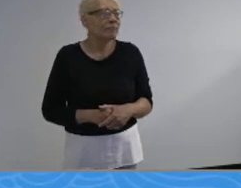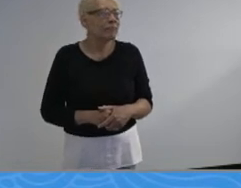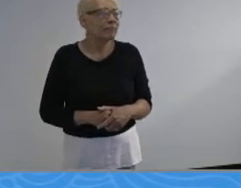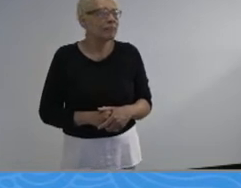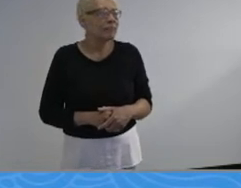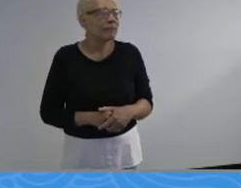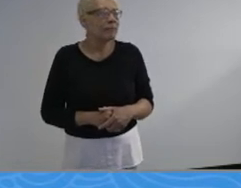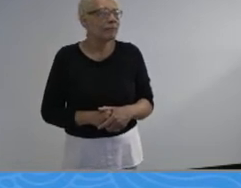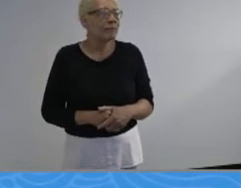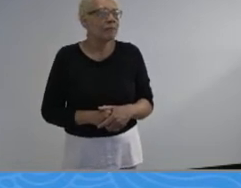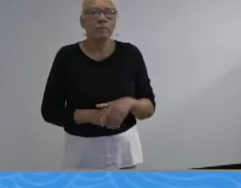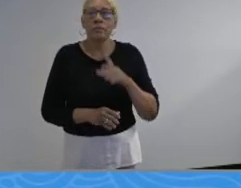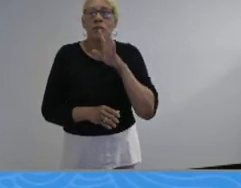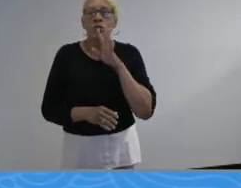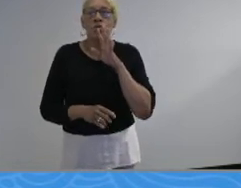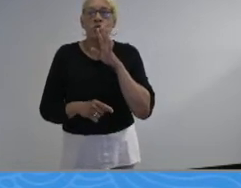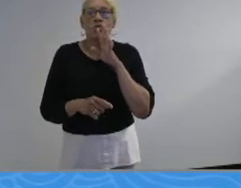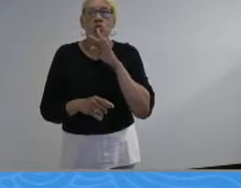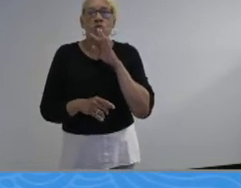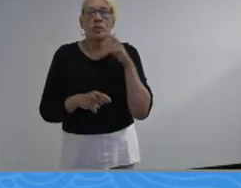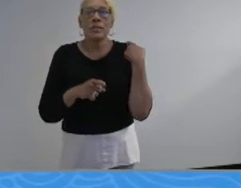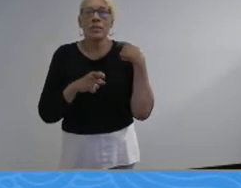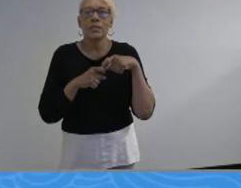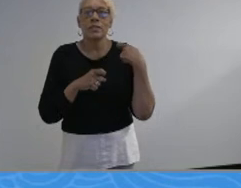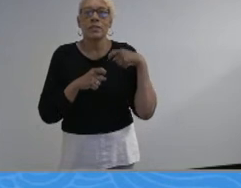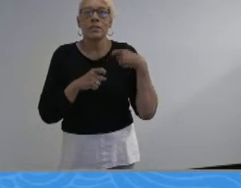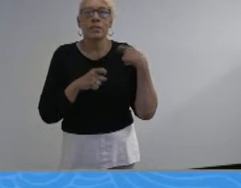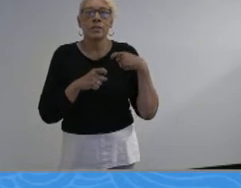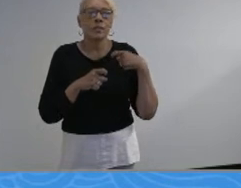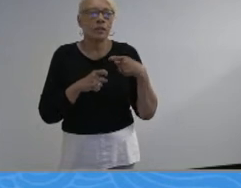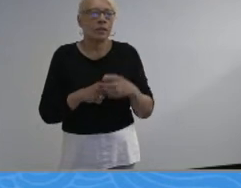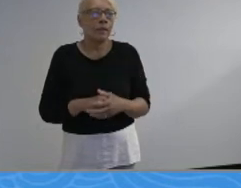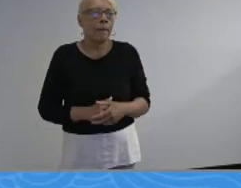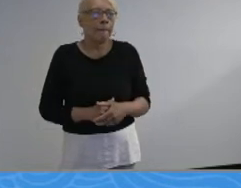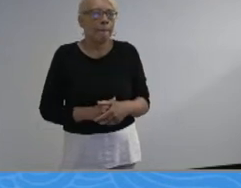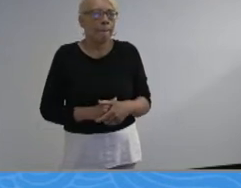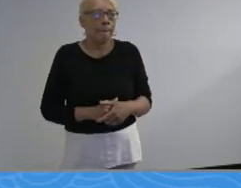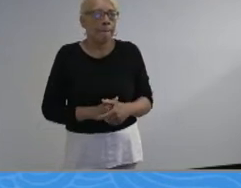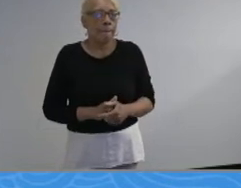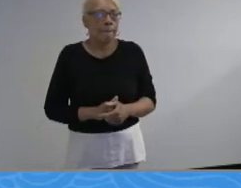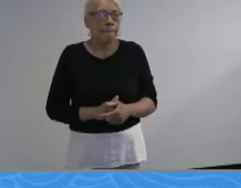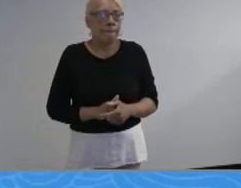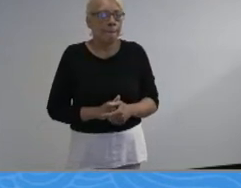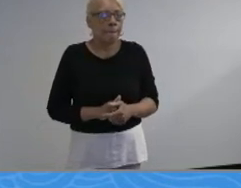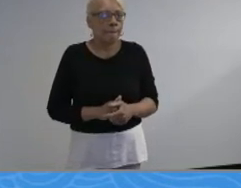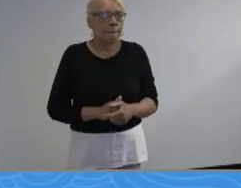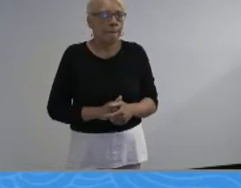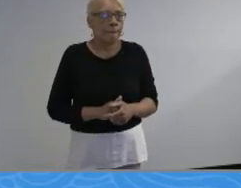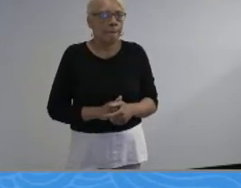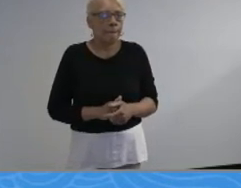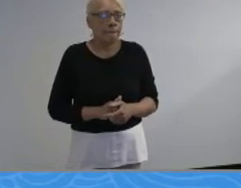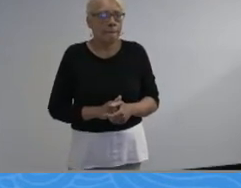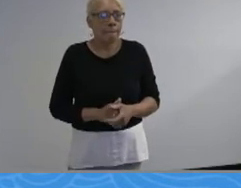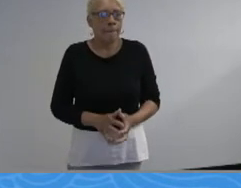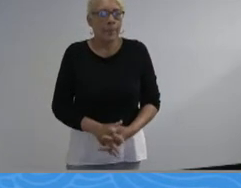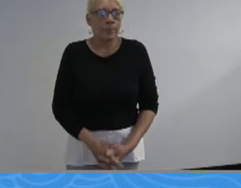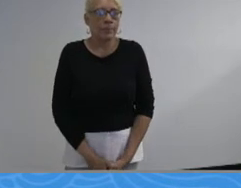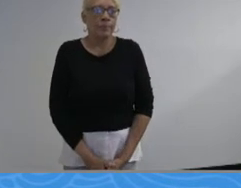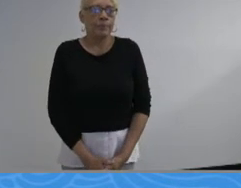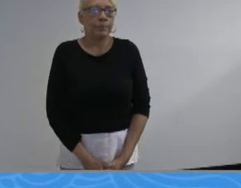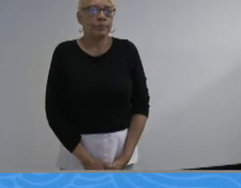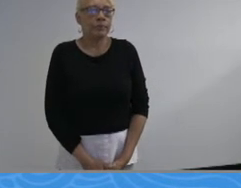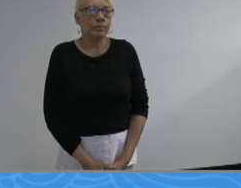Action California y tengo una hija que se graduó de Jordan High School en el 2015.